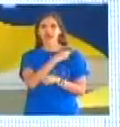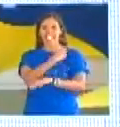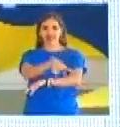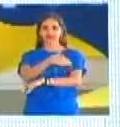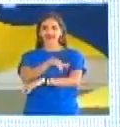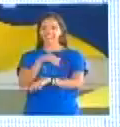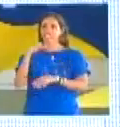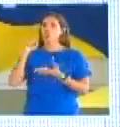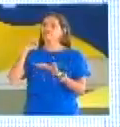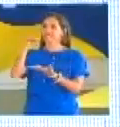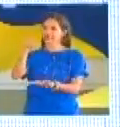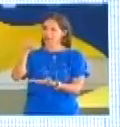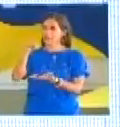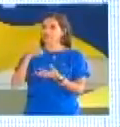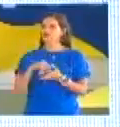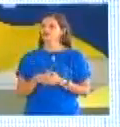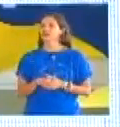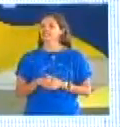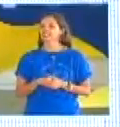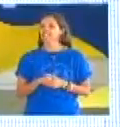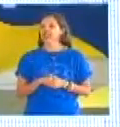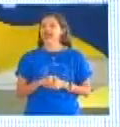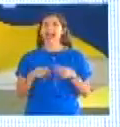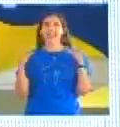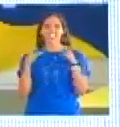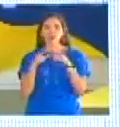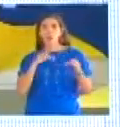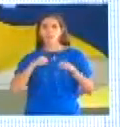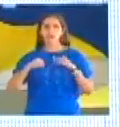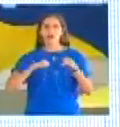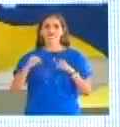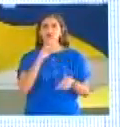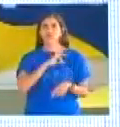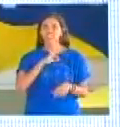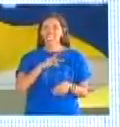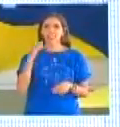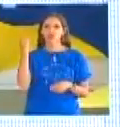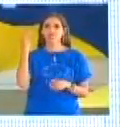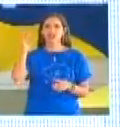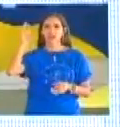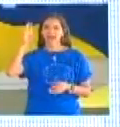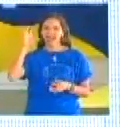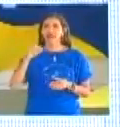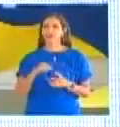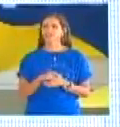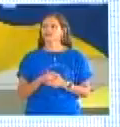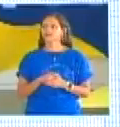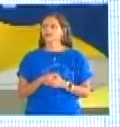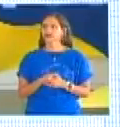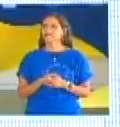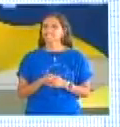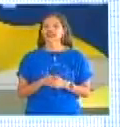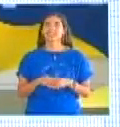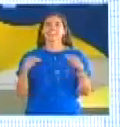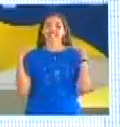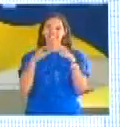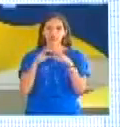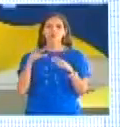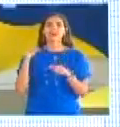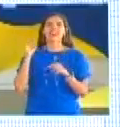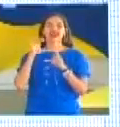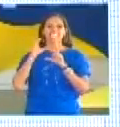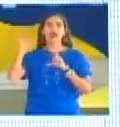CLAP, al equipo de los movimientos sociales del Congreso de la Patria y al equipo del Carné de la